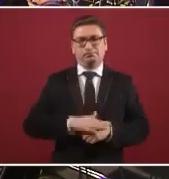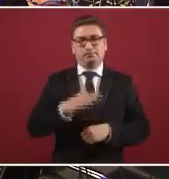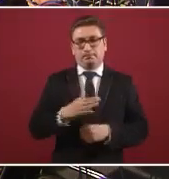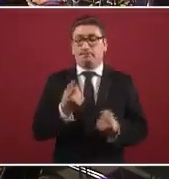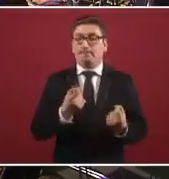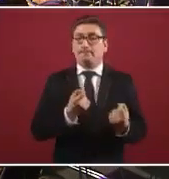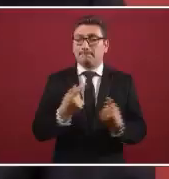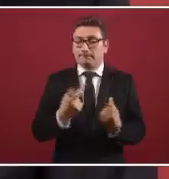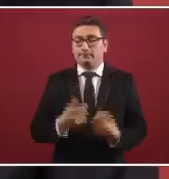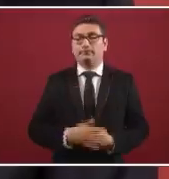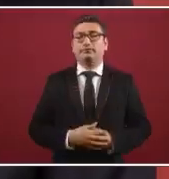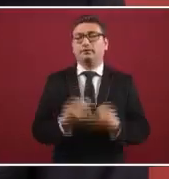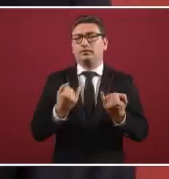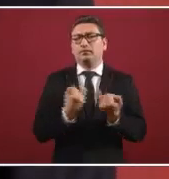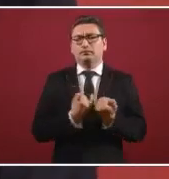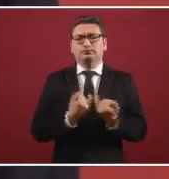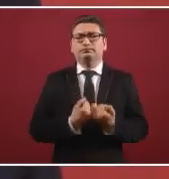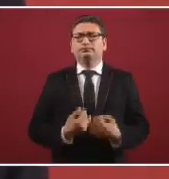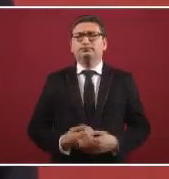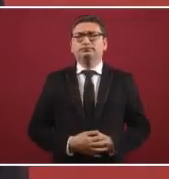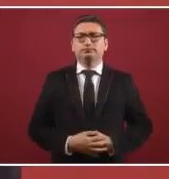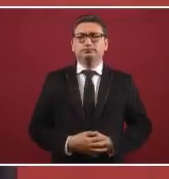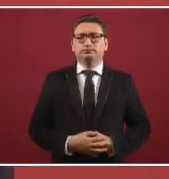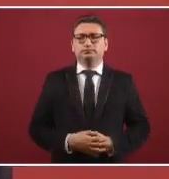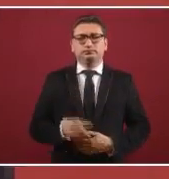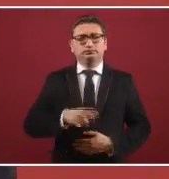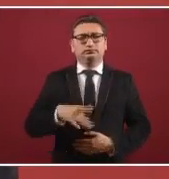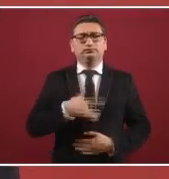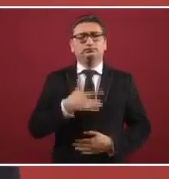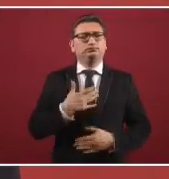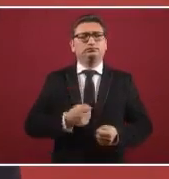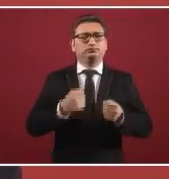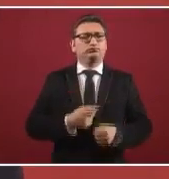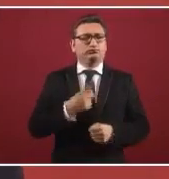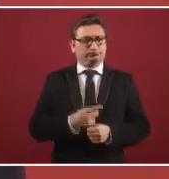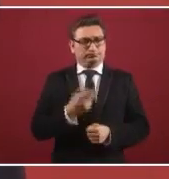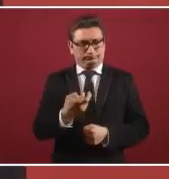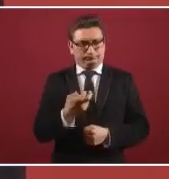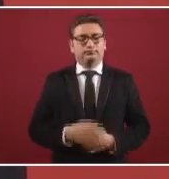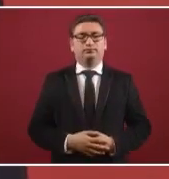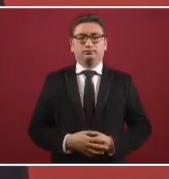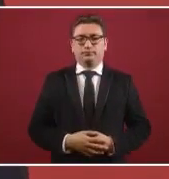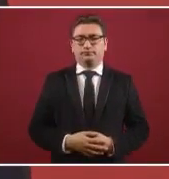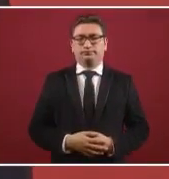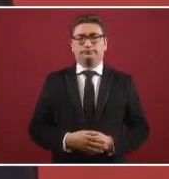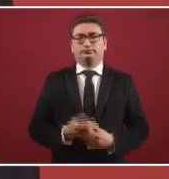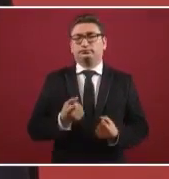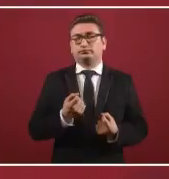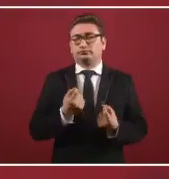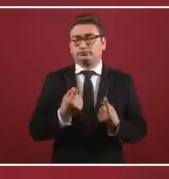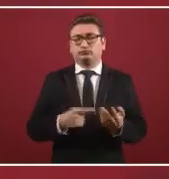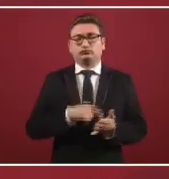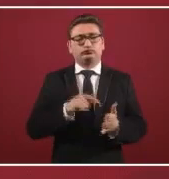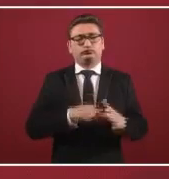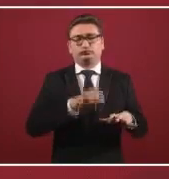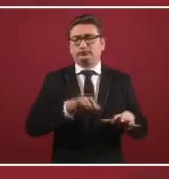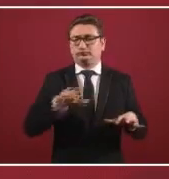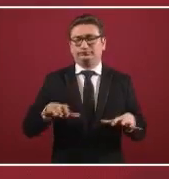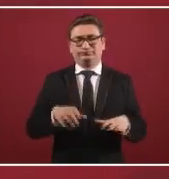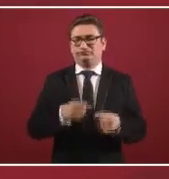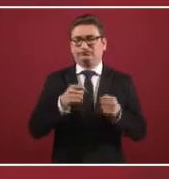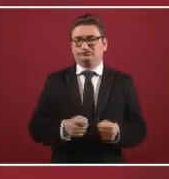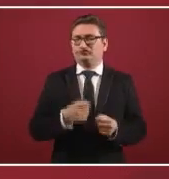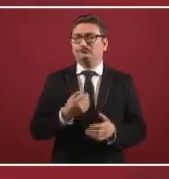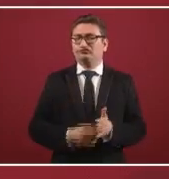Luego, la cuestión de la seguridad, hay zonas más